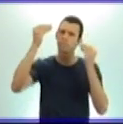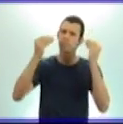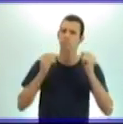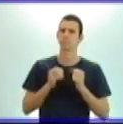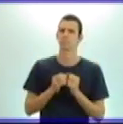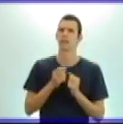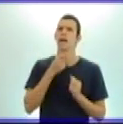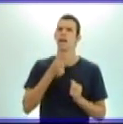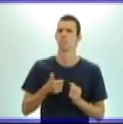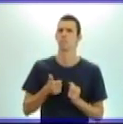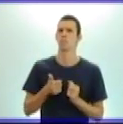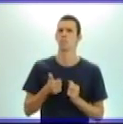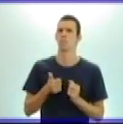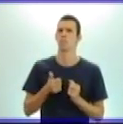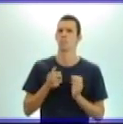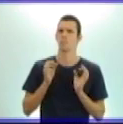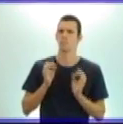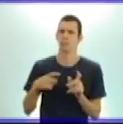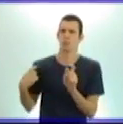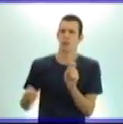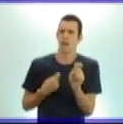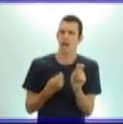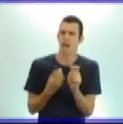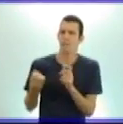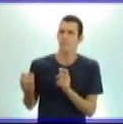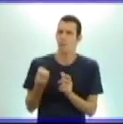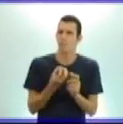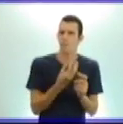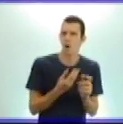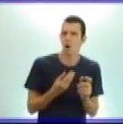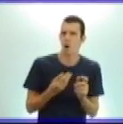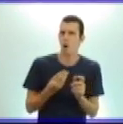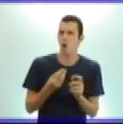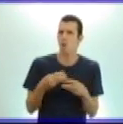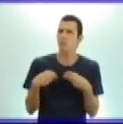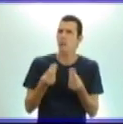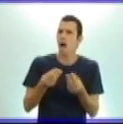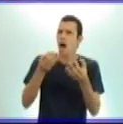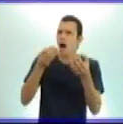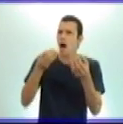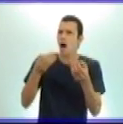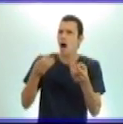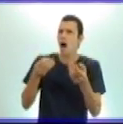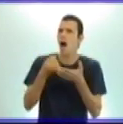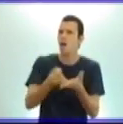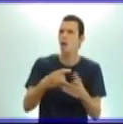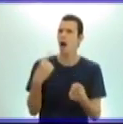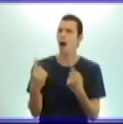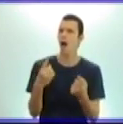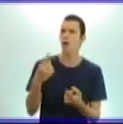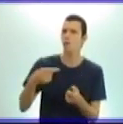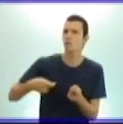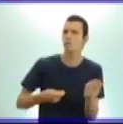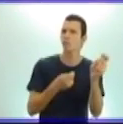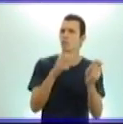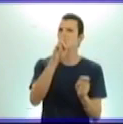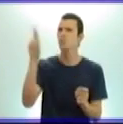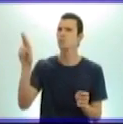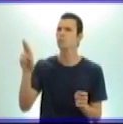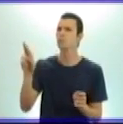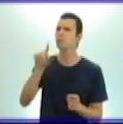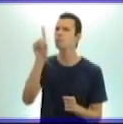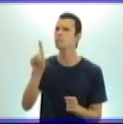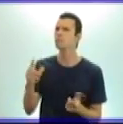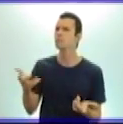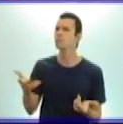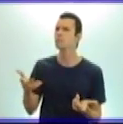¿contribuirían estas acciones a lograr el triunfo definitivo? Esta interrogante me